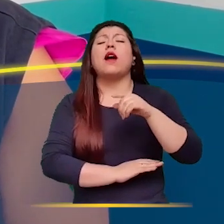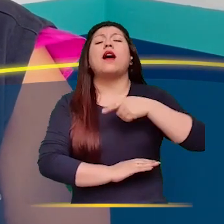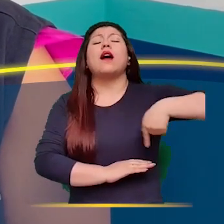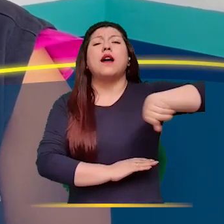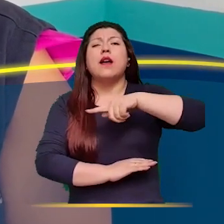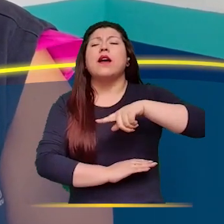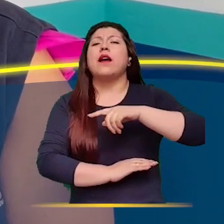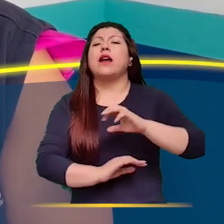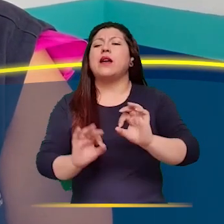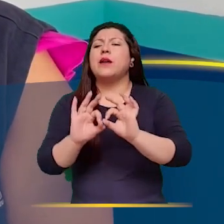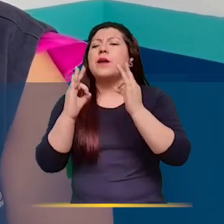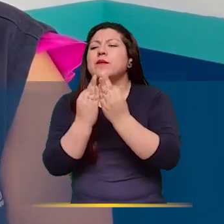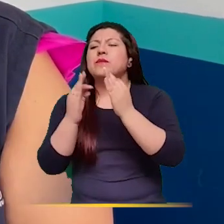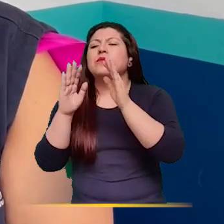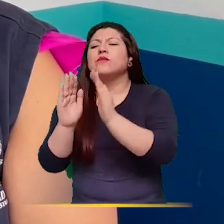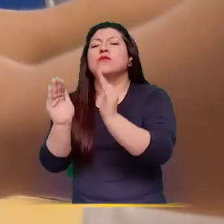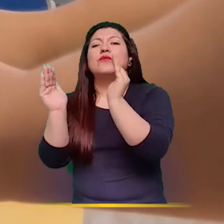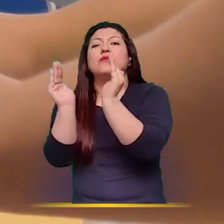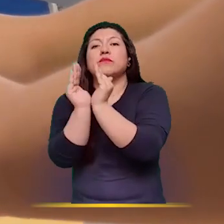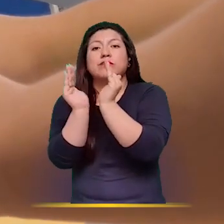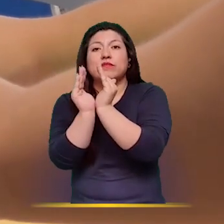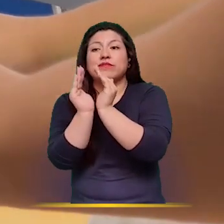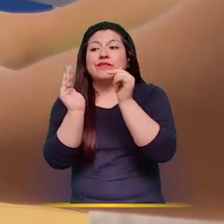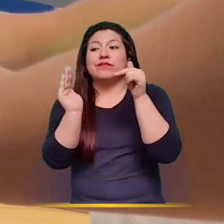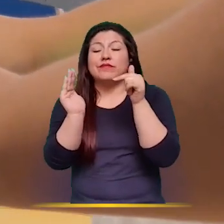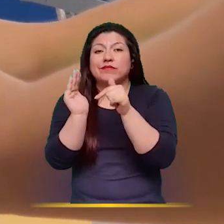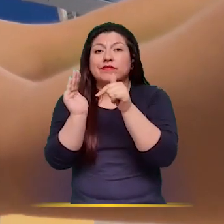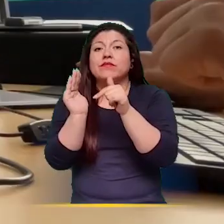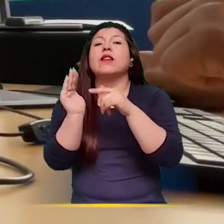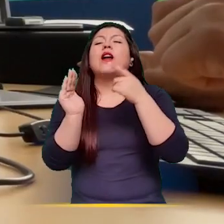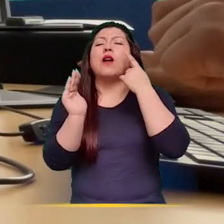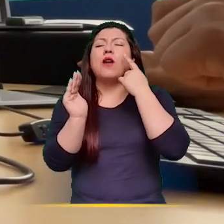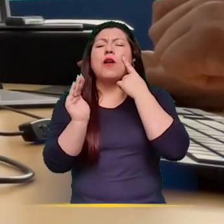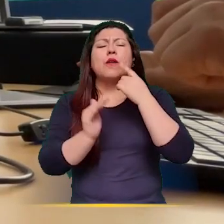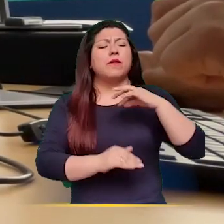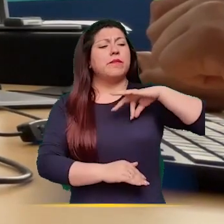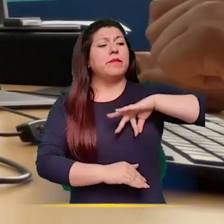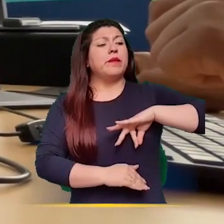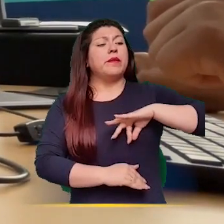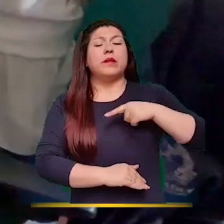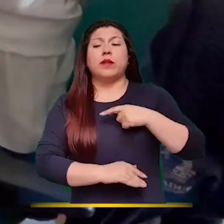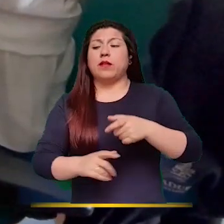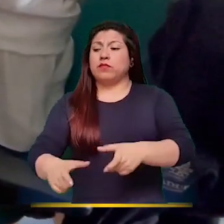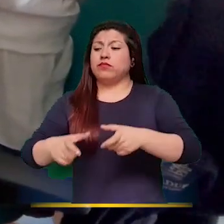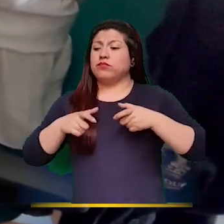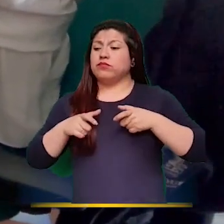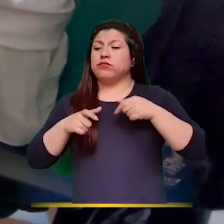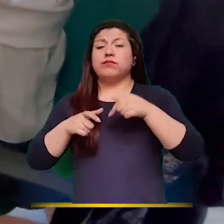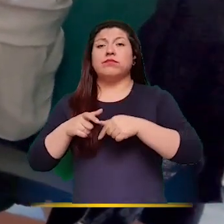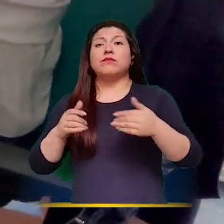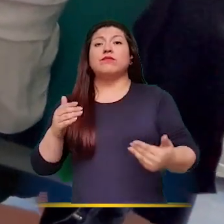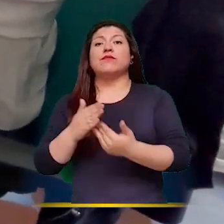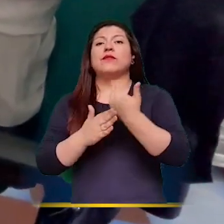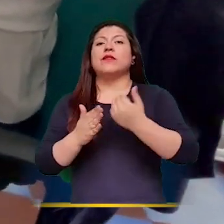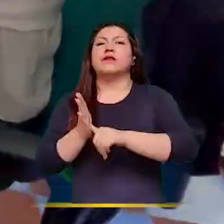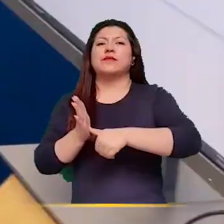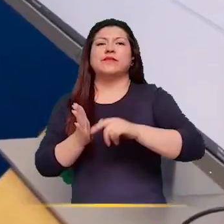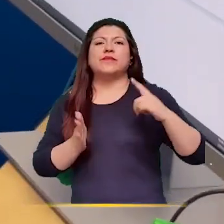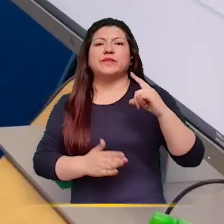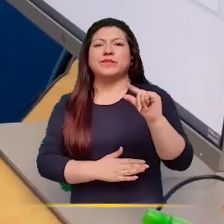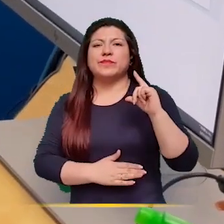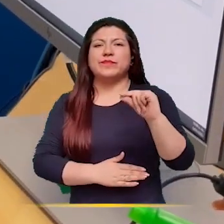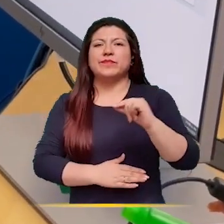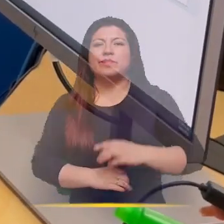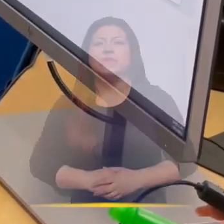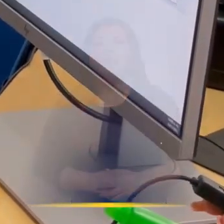y hombres de la modalidad familiar del Instituto Colombiano de Bienestar Familiar las ventajas que tiene la nueva